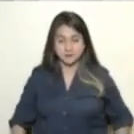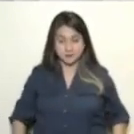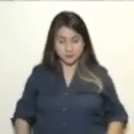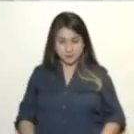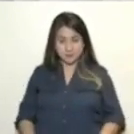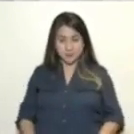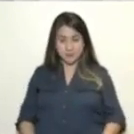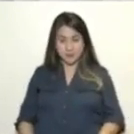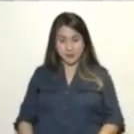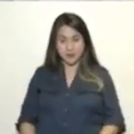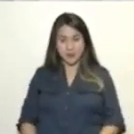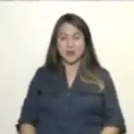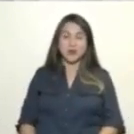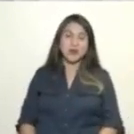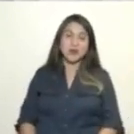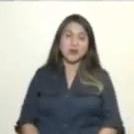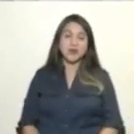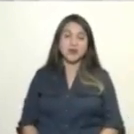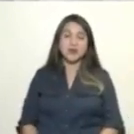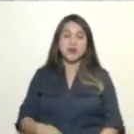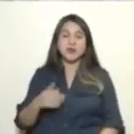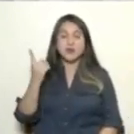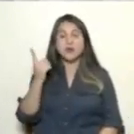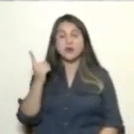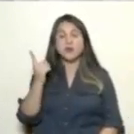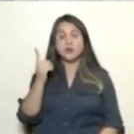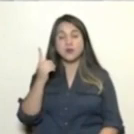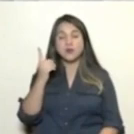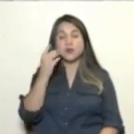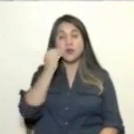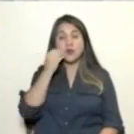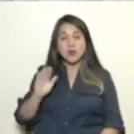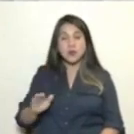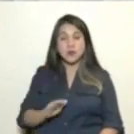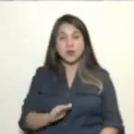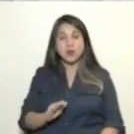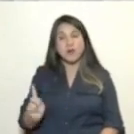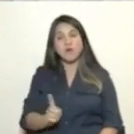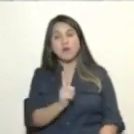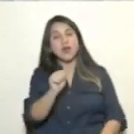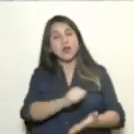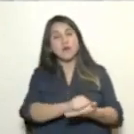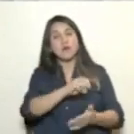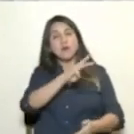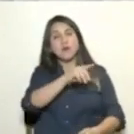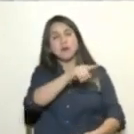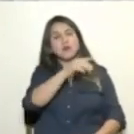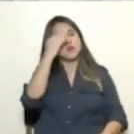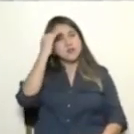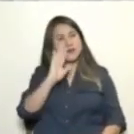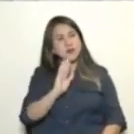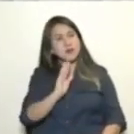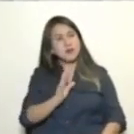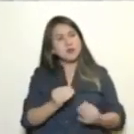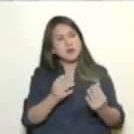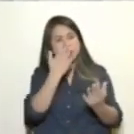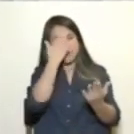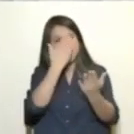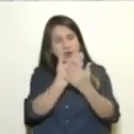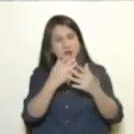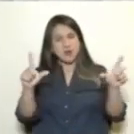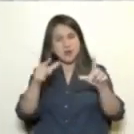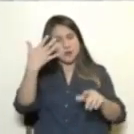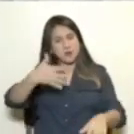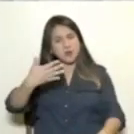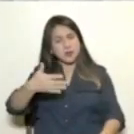claro, uno de ellos que decidió entonces que reclamarle a su madre porque acaso tú no sabes que es malo estar tantas horas frente a la